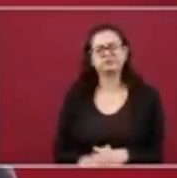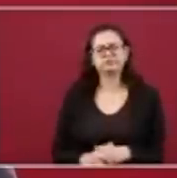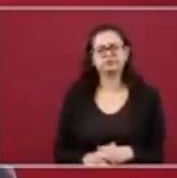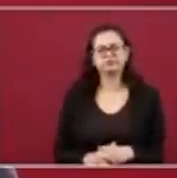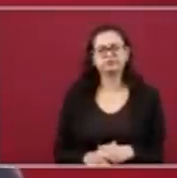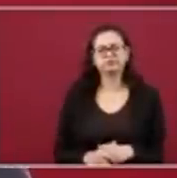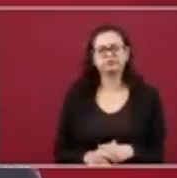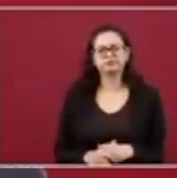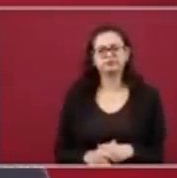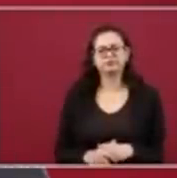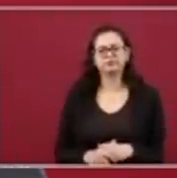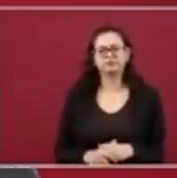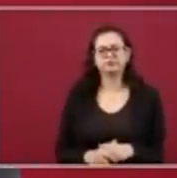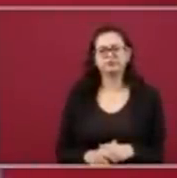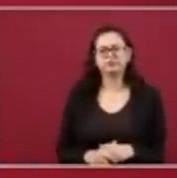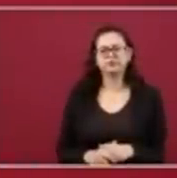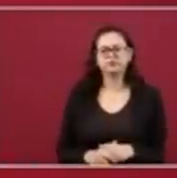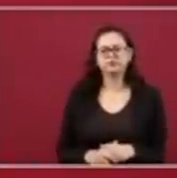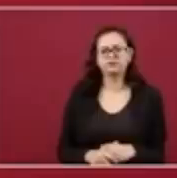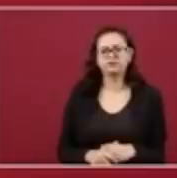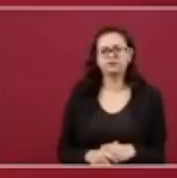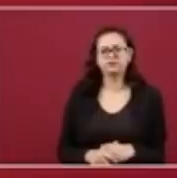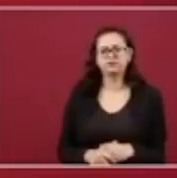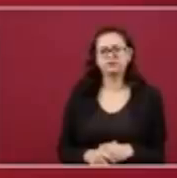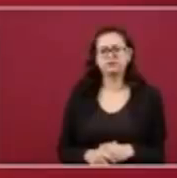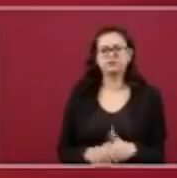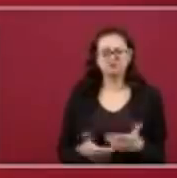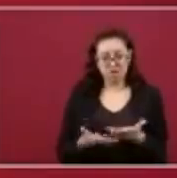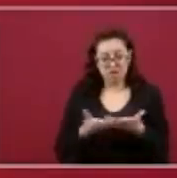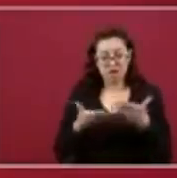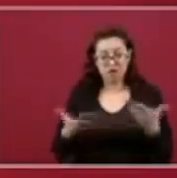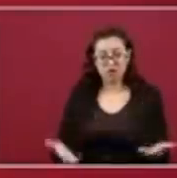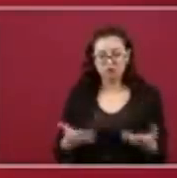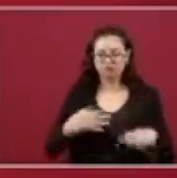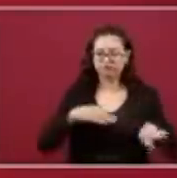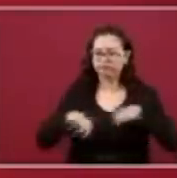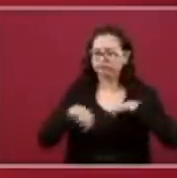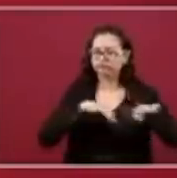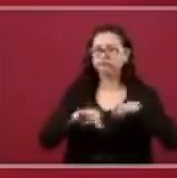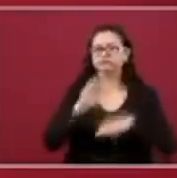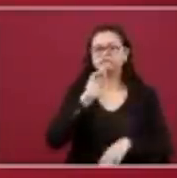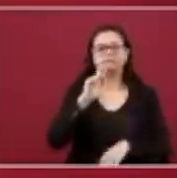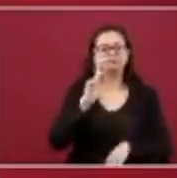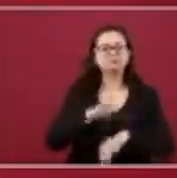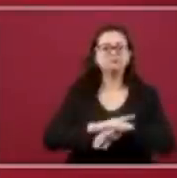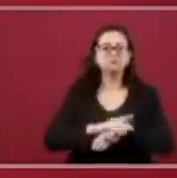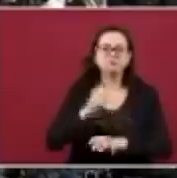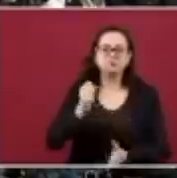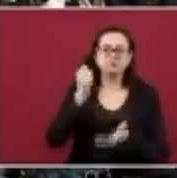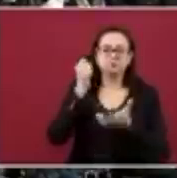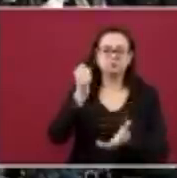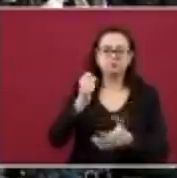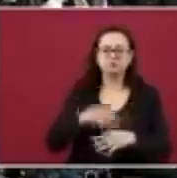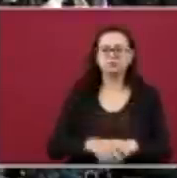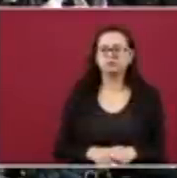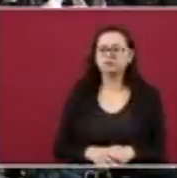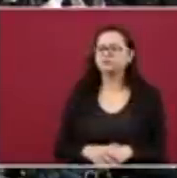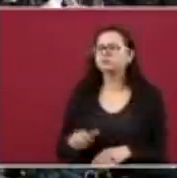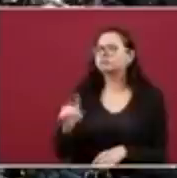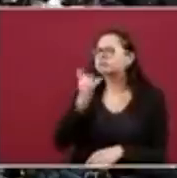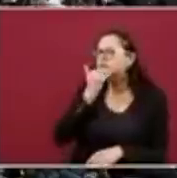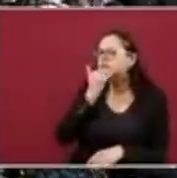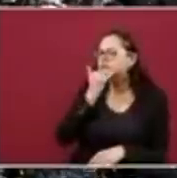Vamos a hacer mucho más ahora con el presupuesto. Nada más, ¿a qué hora es su reunión con